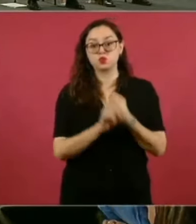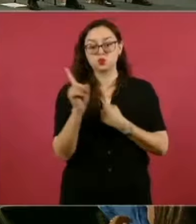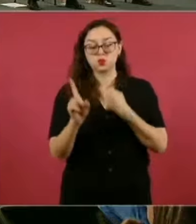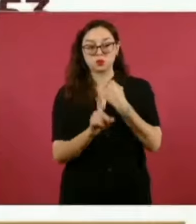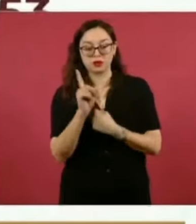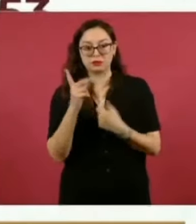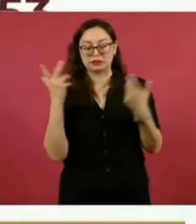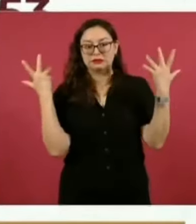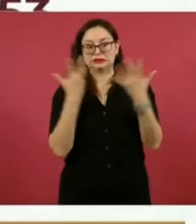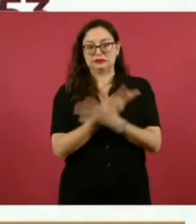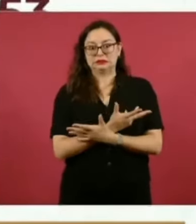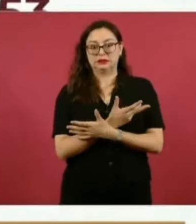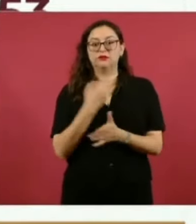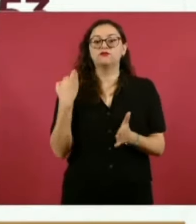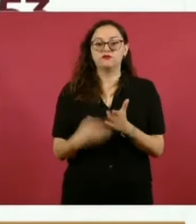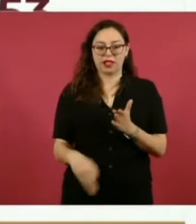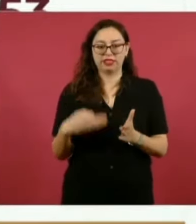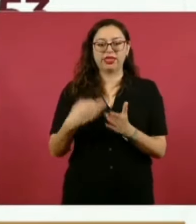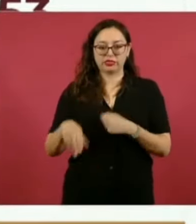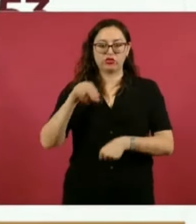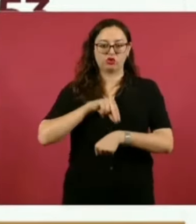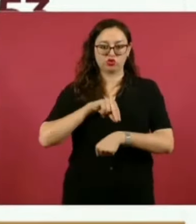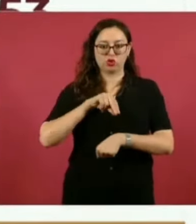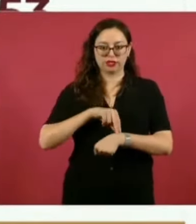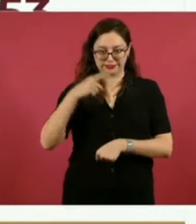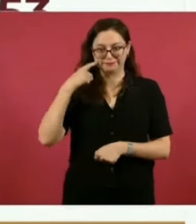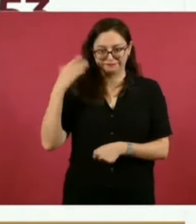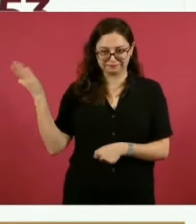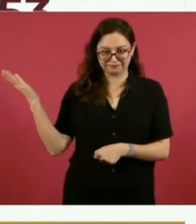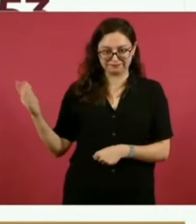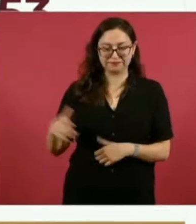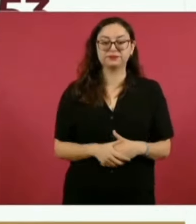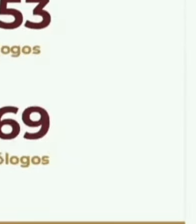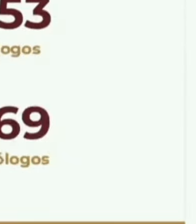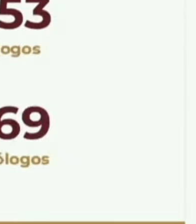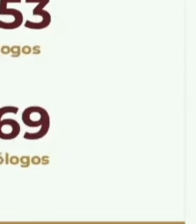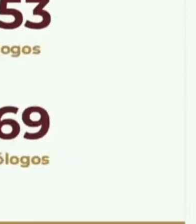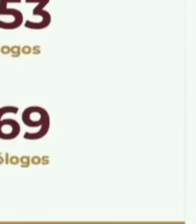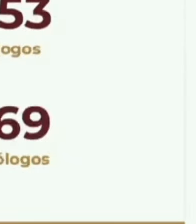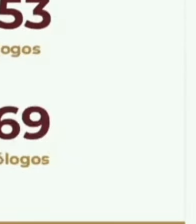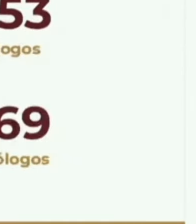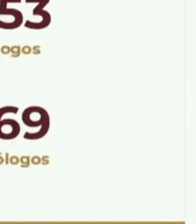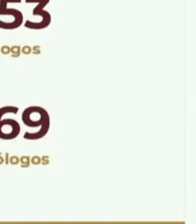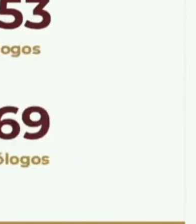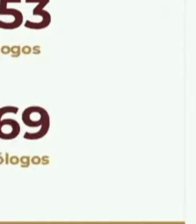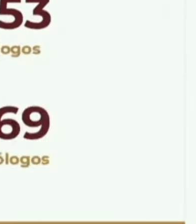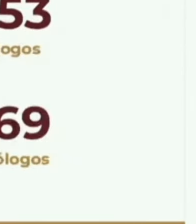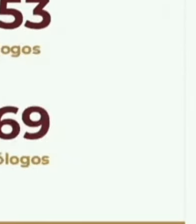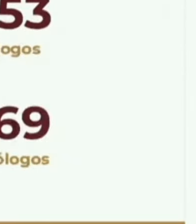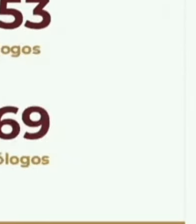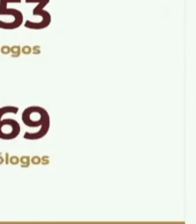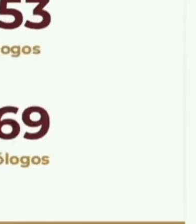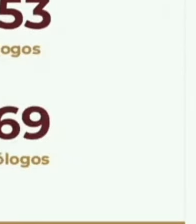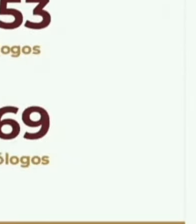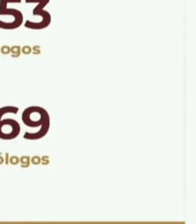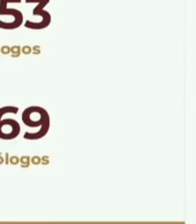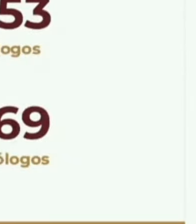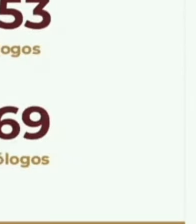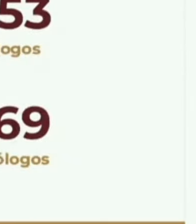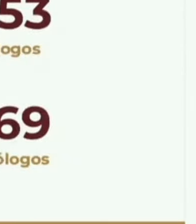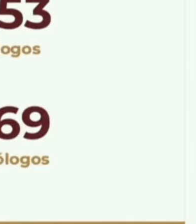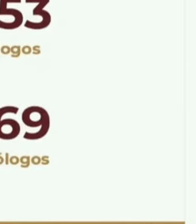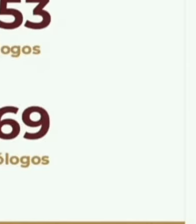médicos y médicas especialistas, había una baja formación, pero además había muchos hospitales, sobre todo